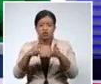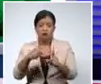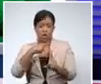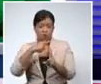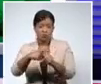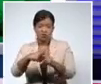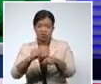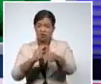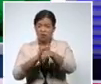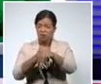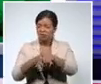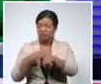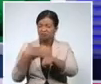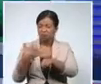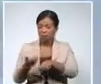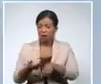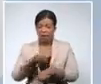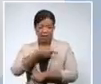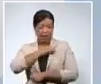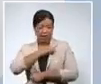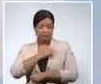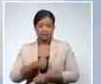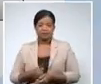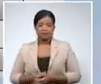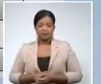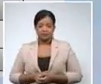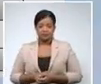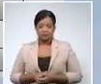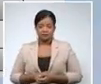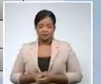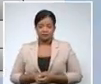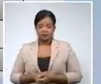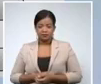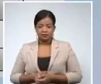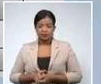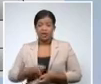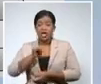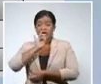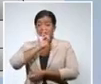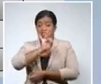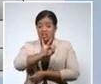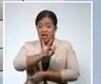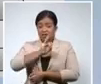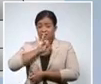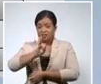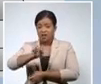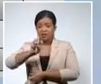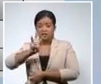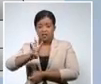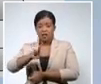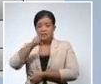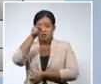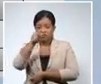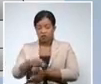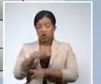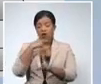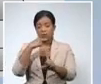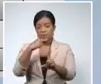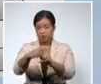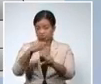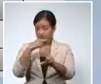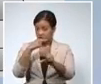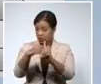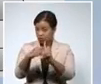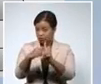18.036 muestras ayer, pues se diagnosticaron 773 personas, pacientes